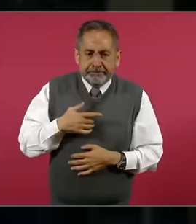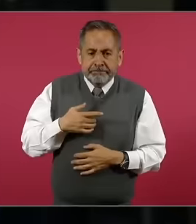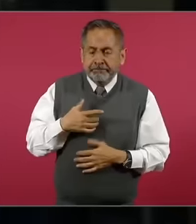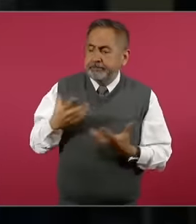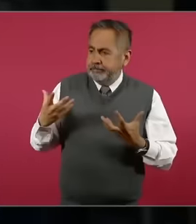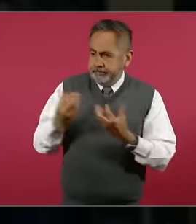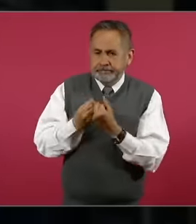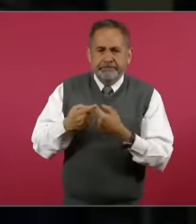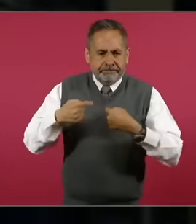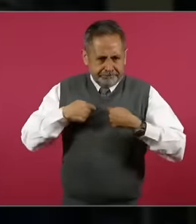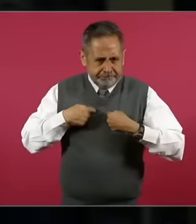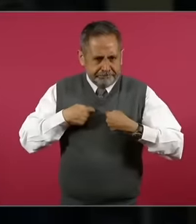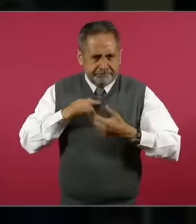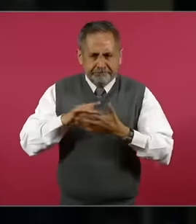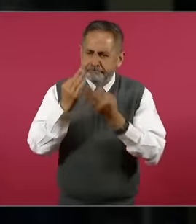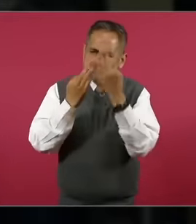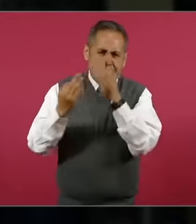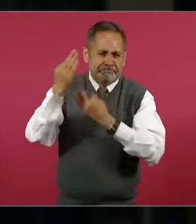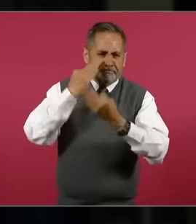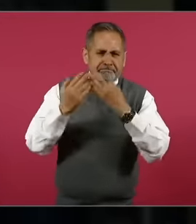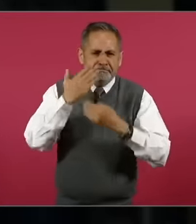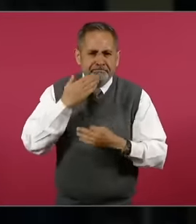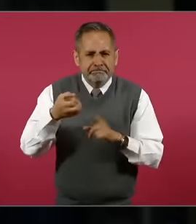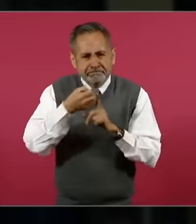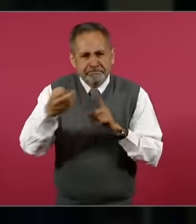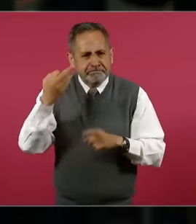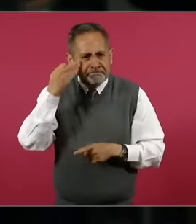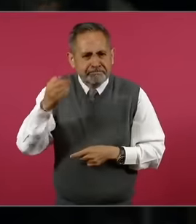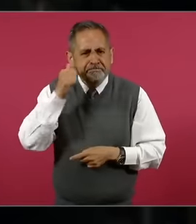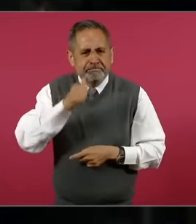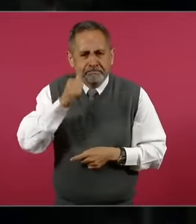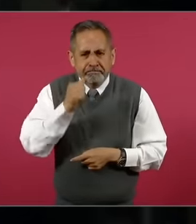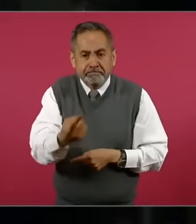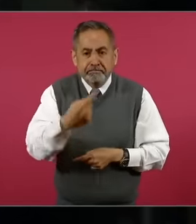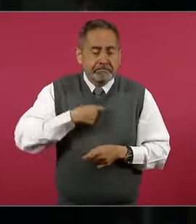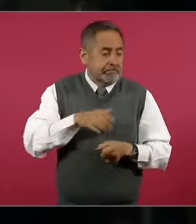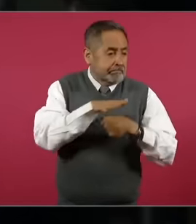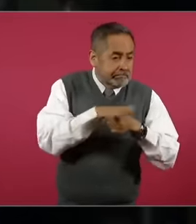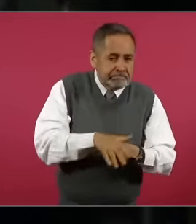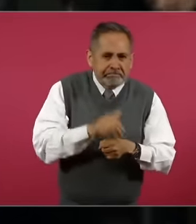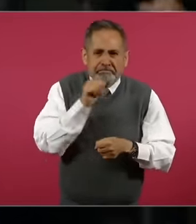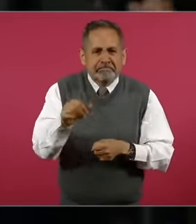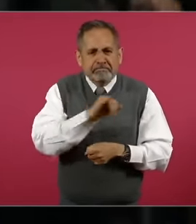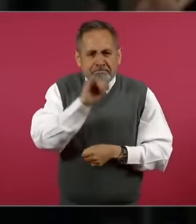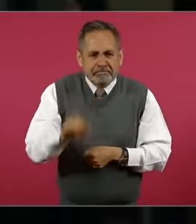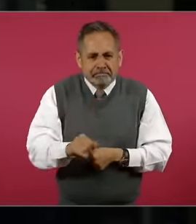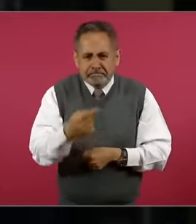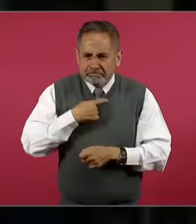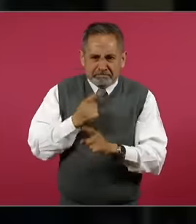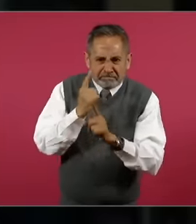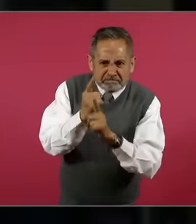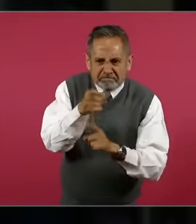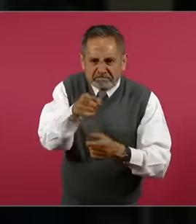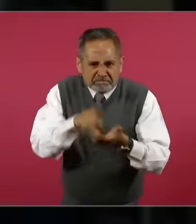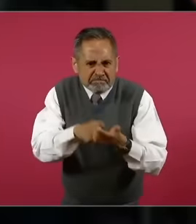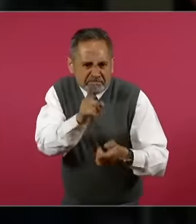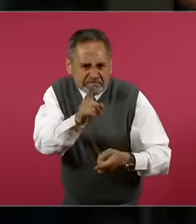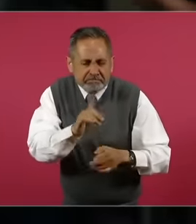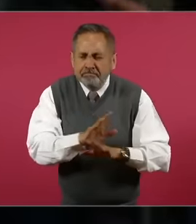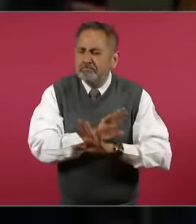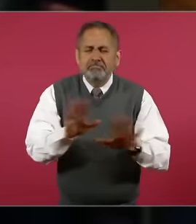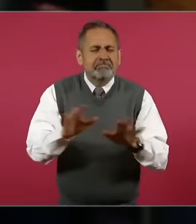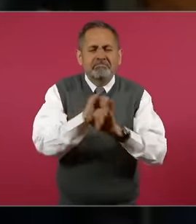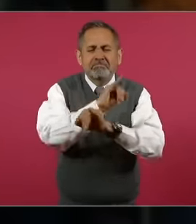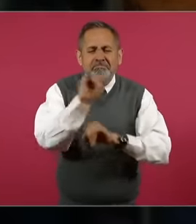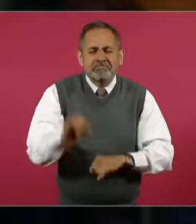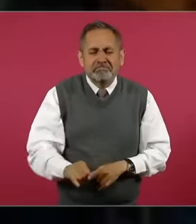que represento, nos trataron muy bien todo este tiempo sin censura y nunca fui intimidada en ningún tipo de preguntas